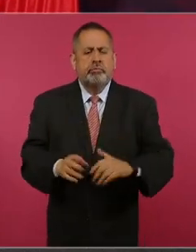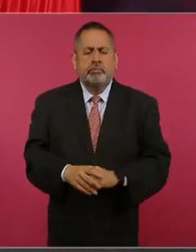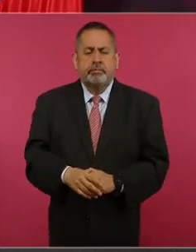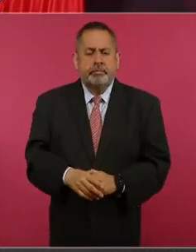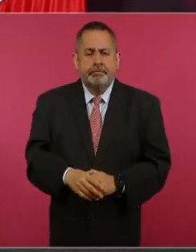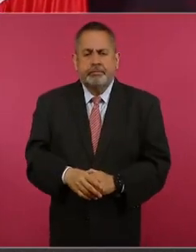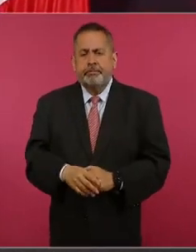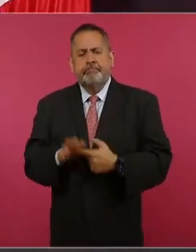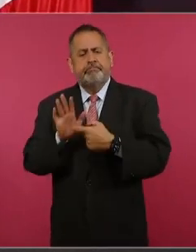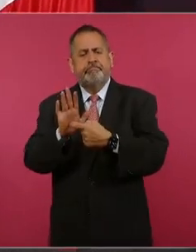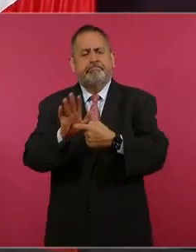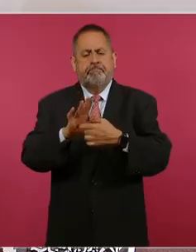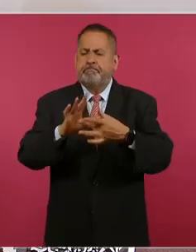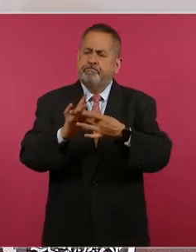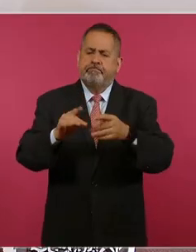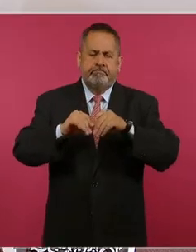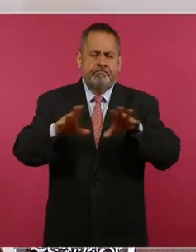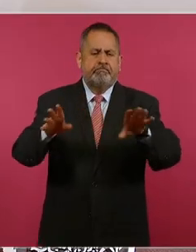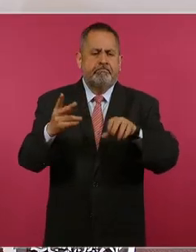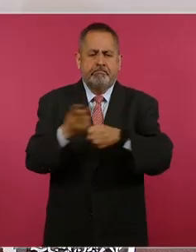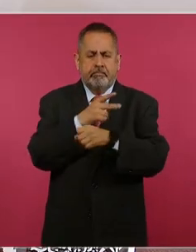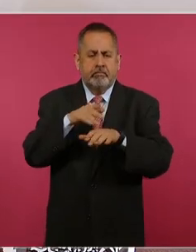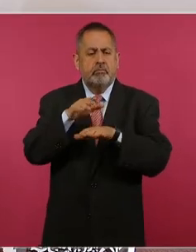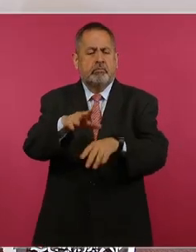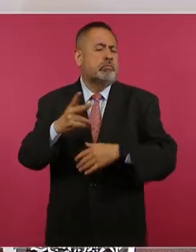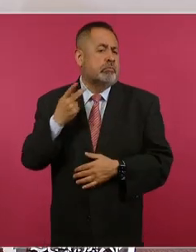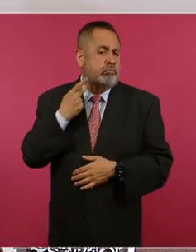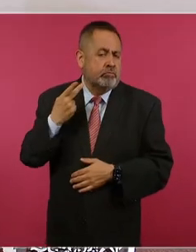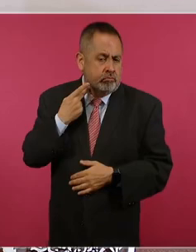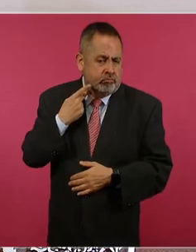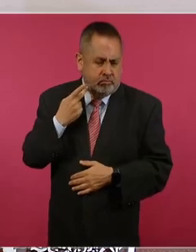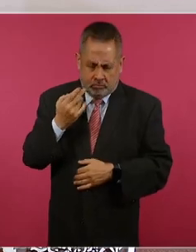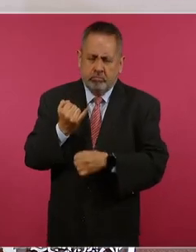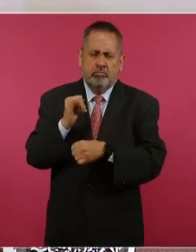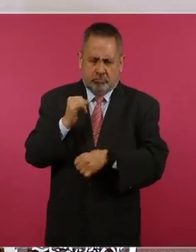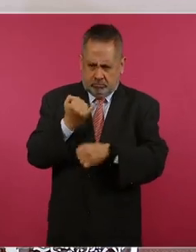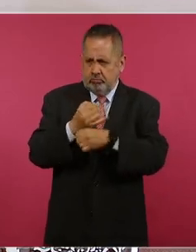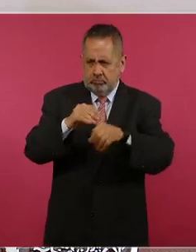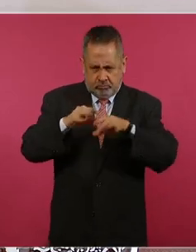a la gente sobre cuestiones políticas.